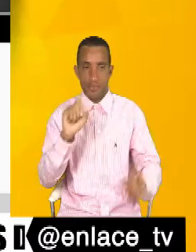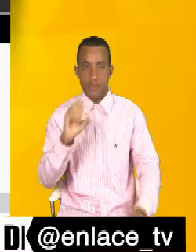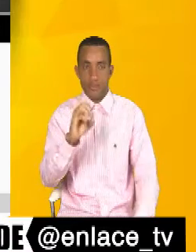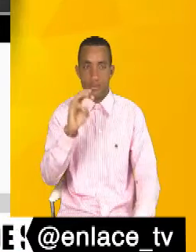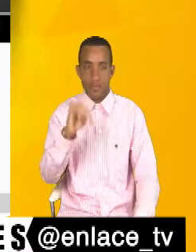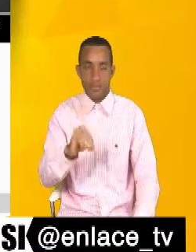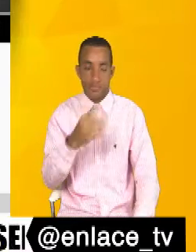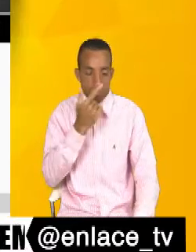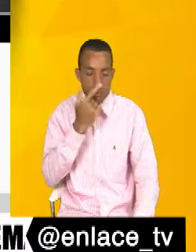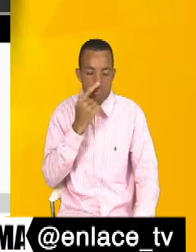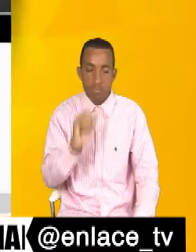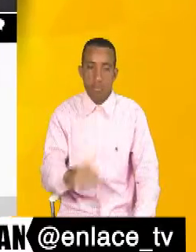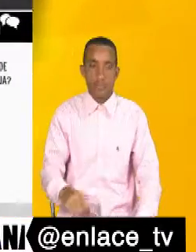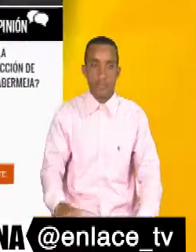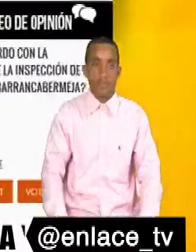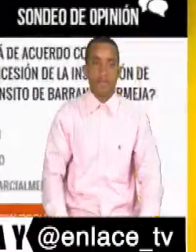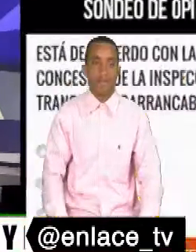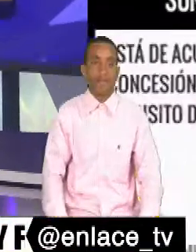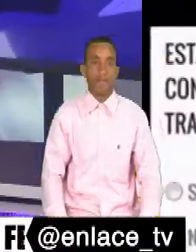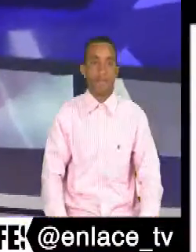www.enlacetelevisión.com. Visítenos.